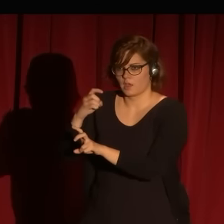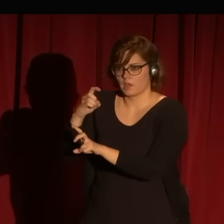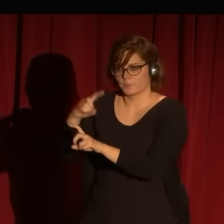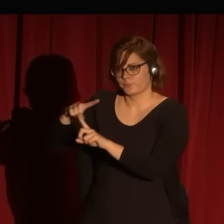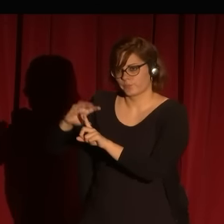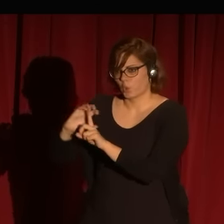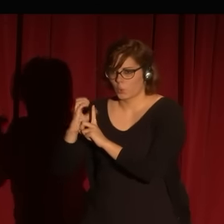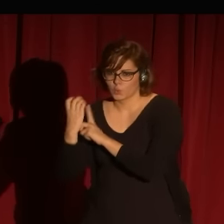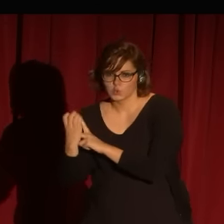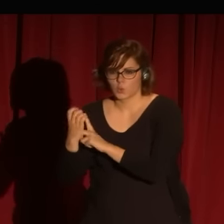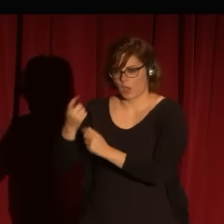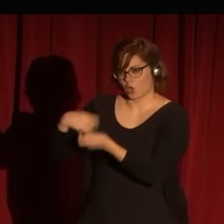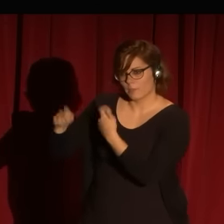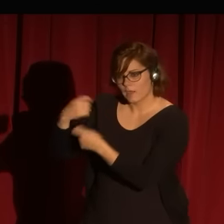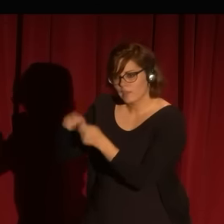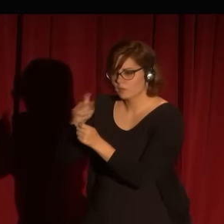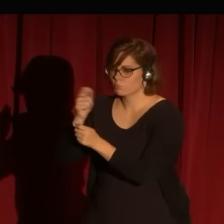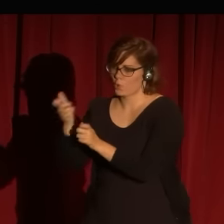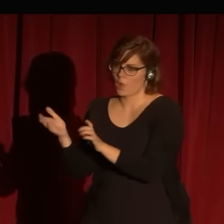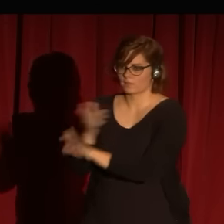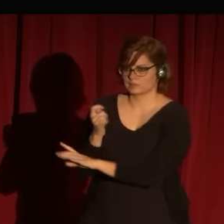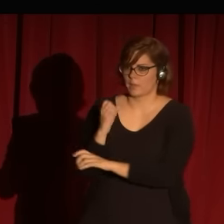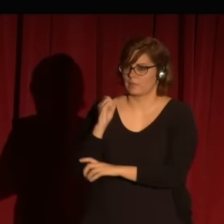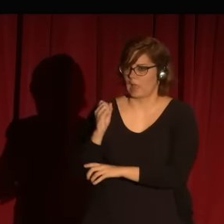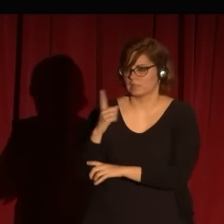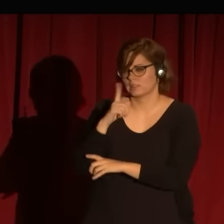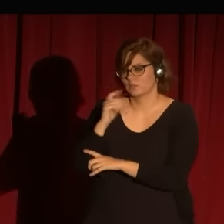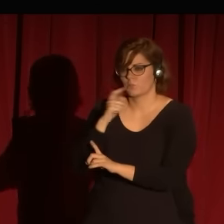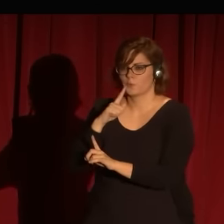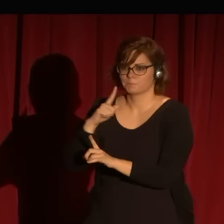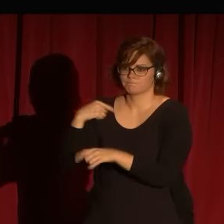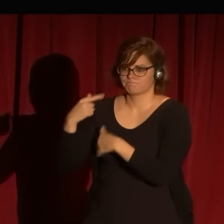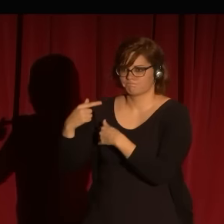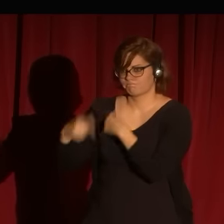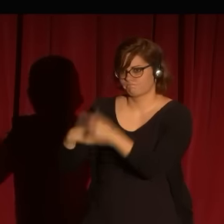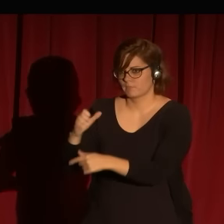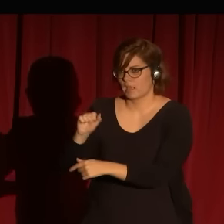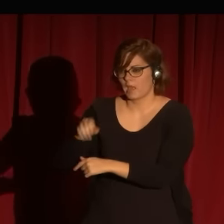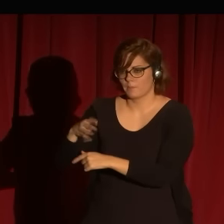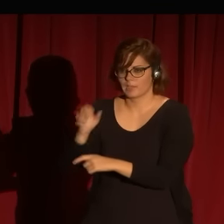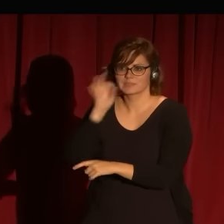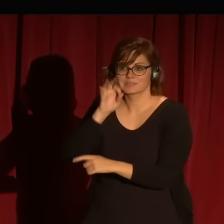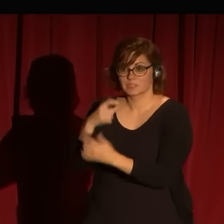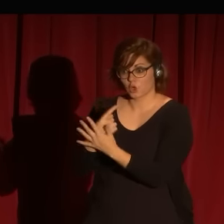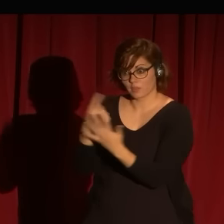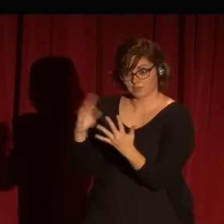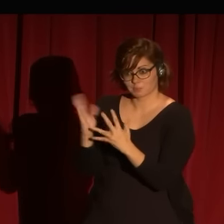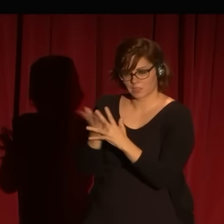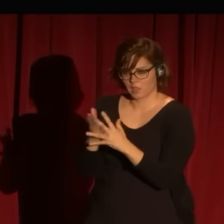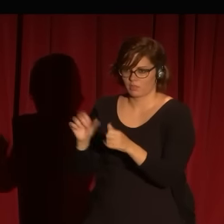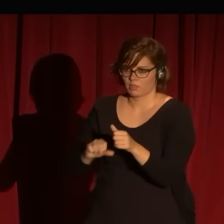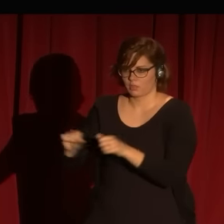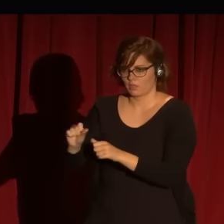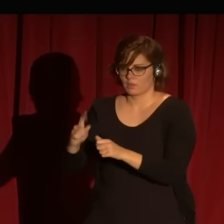protoc capitalista que está surgiendo en el norte de Europa y que realmente es heredera de lamber de mediados de siglo X pero es es Lan veres que los archiduques